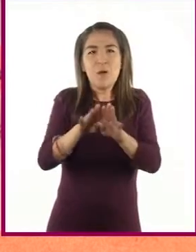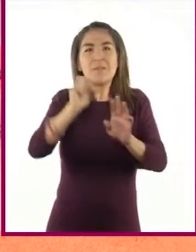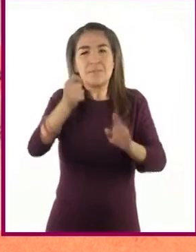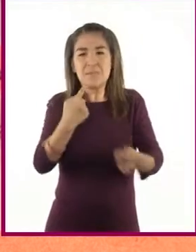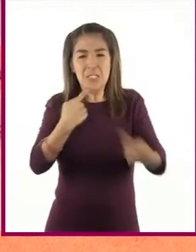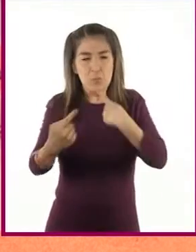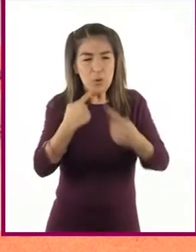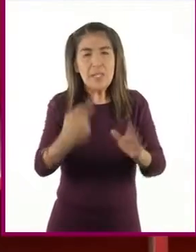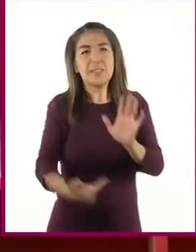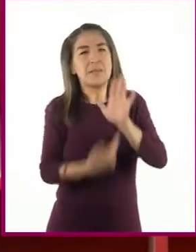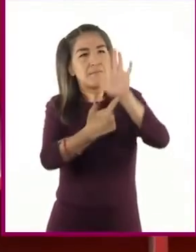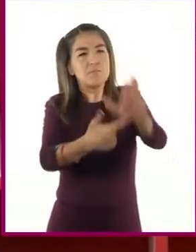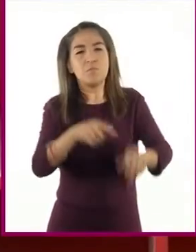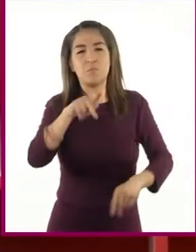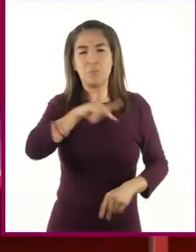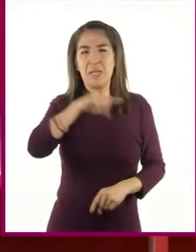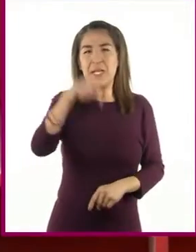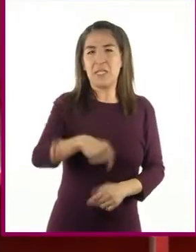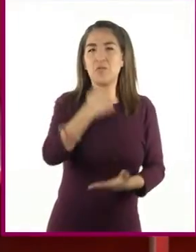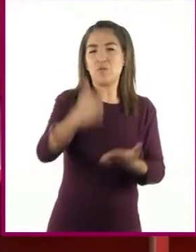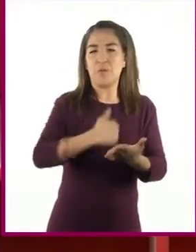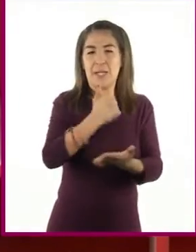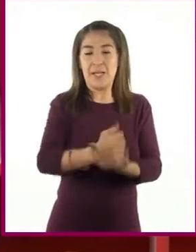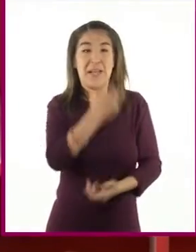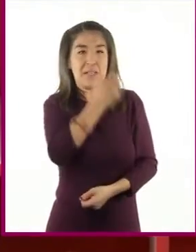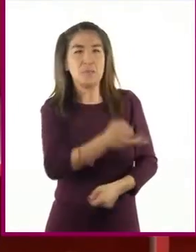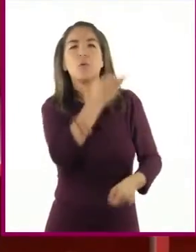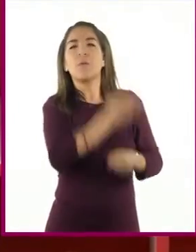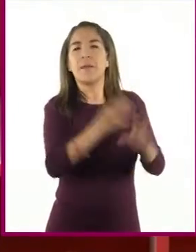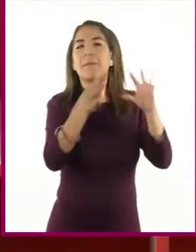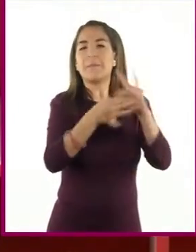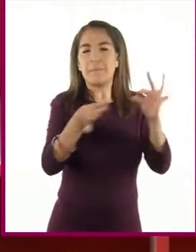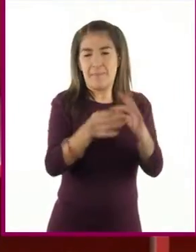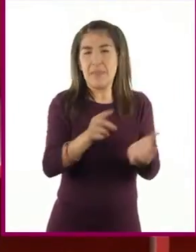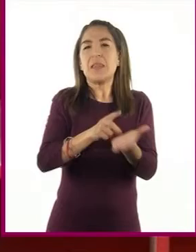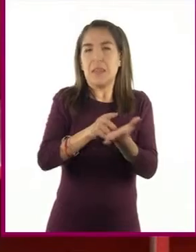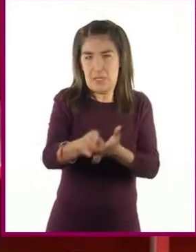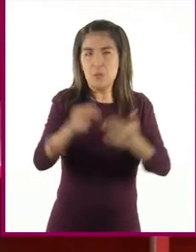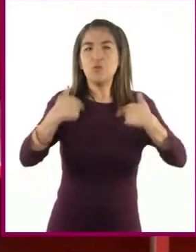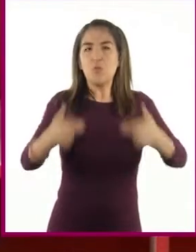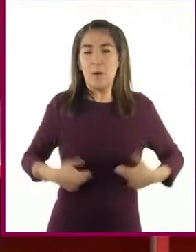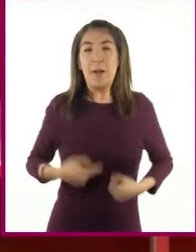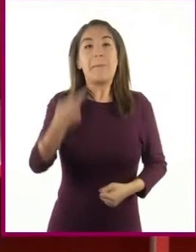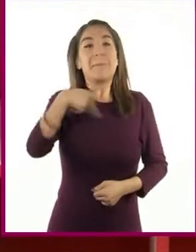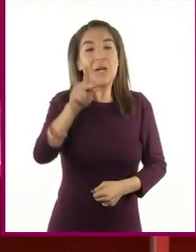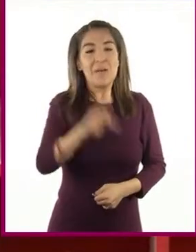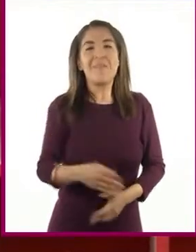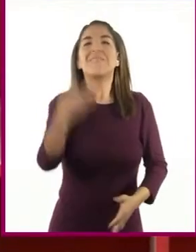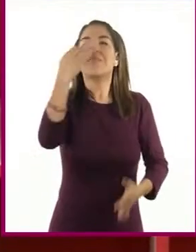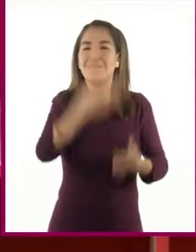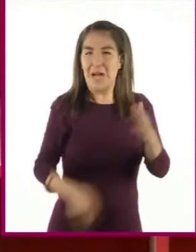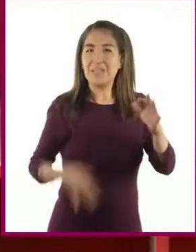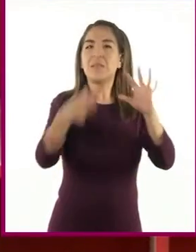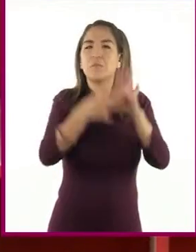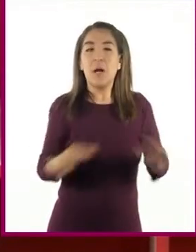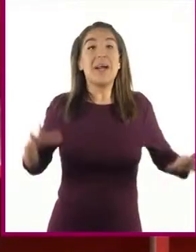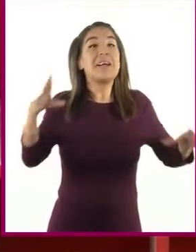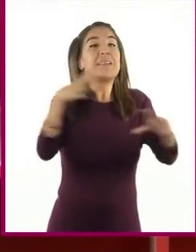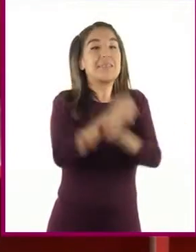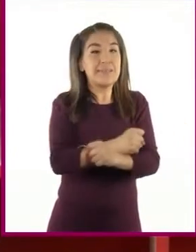ciudadanía. Hasta aquí hemos hablado de derechos humanos, pero no hemos dado su